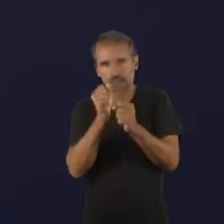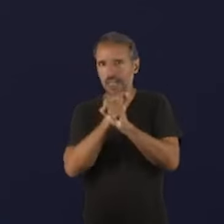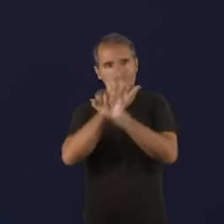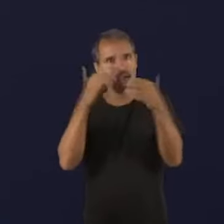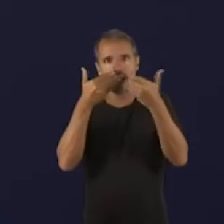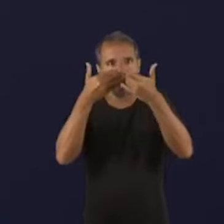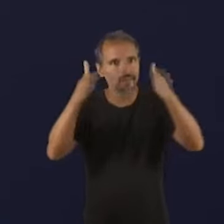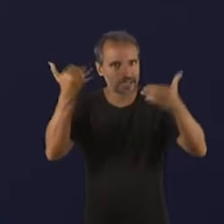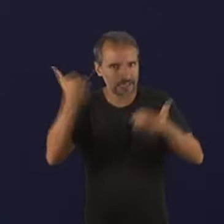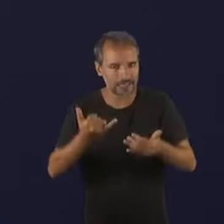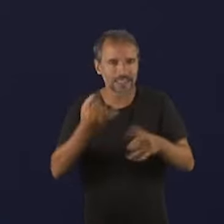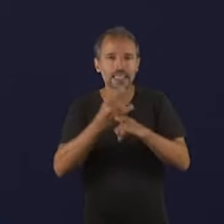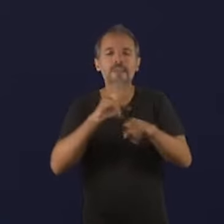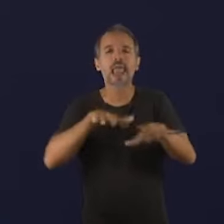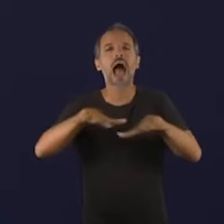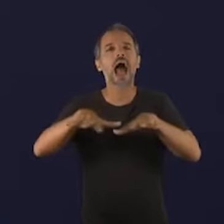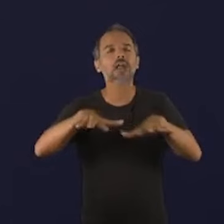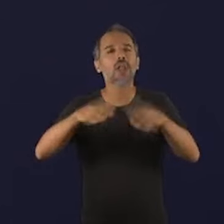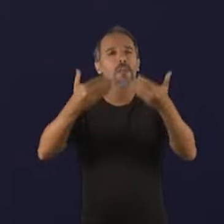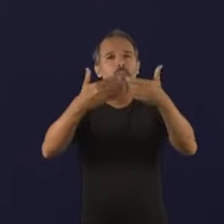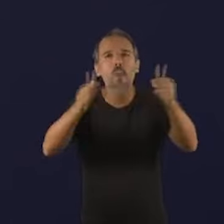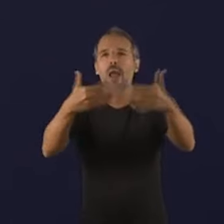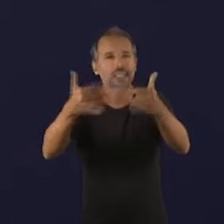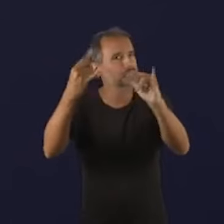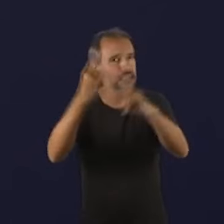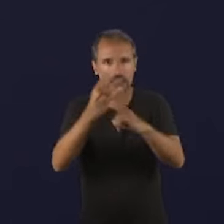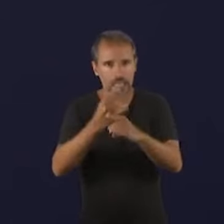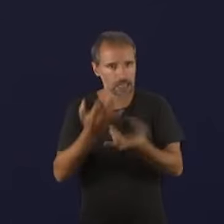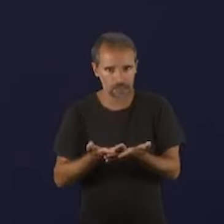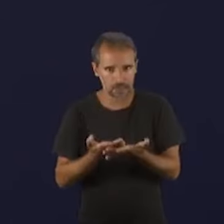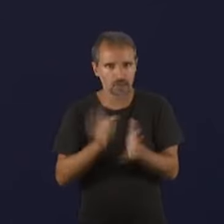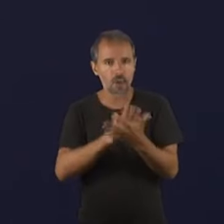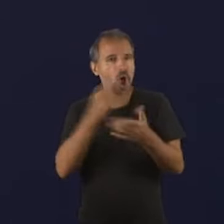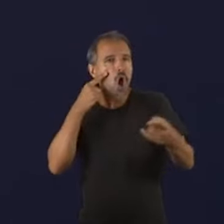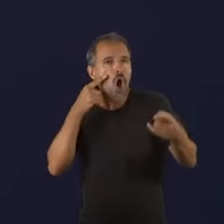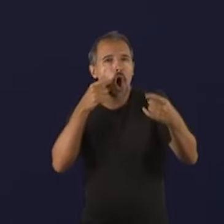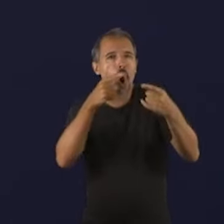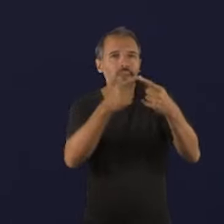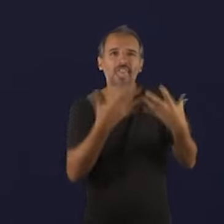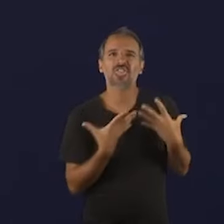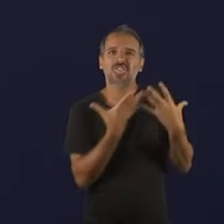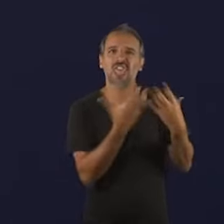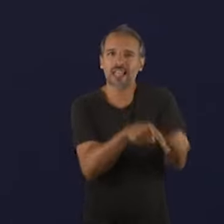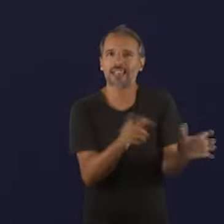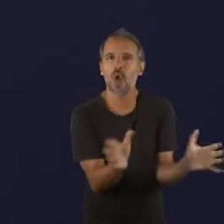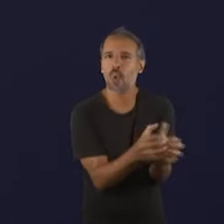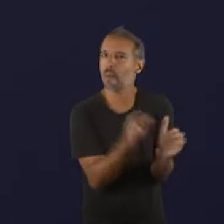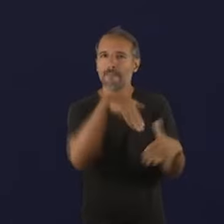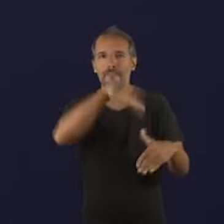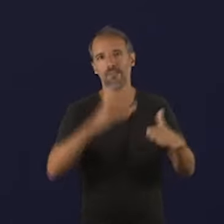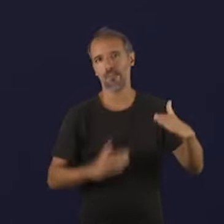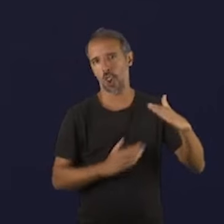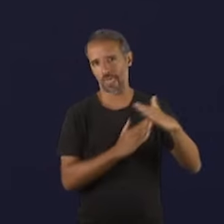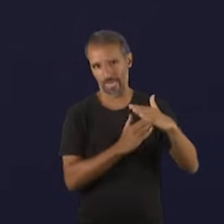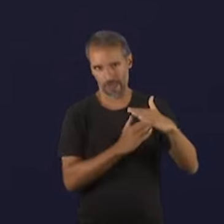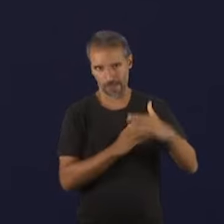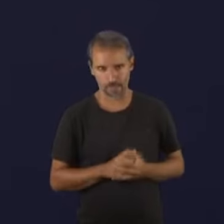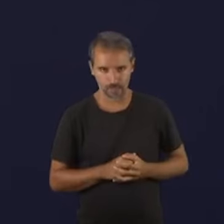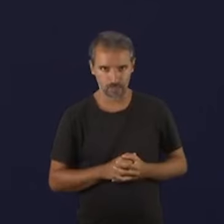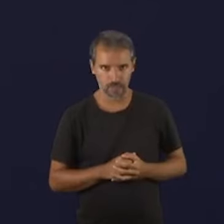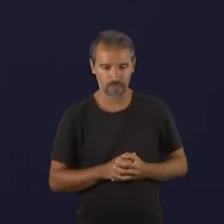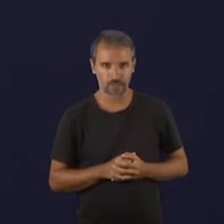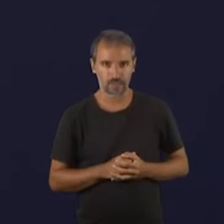acciones van a estar eh digamos que apuntadas a ese sector con mayor prioridad eh se ha